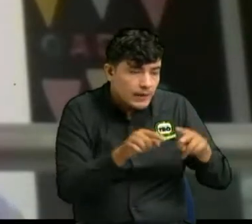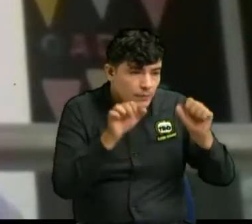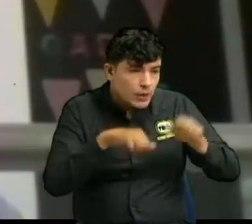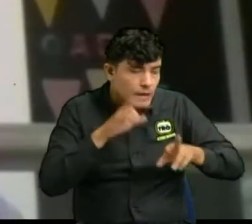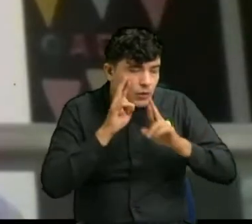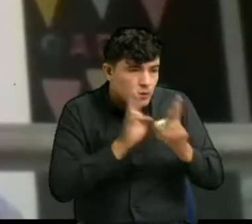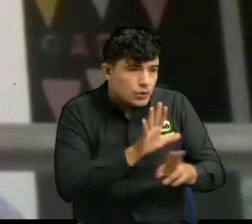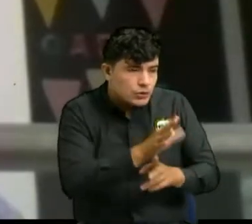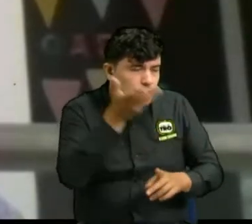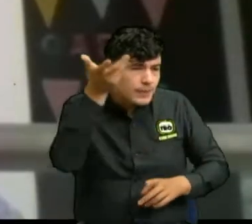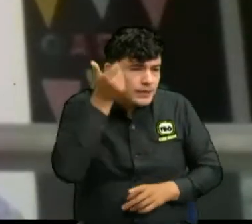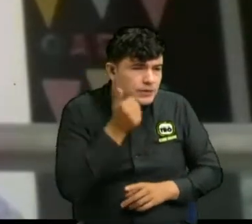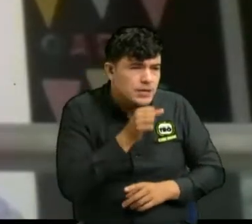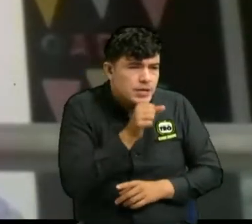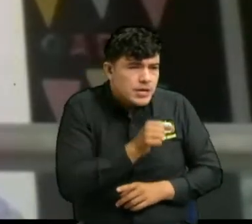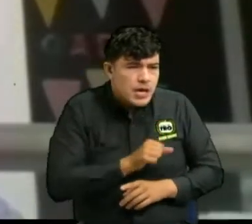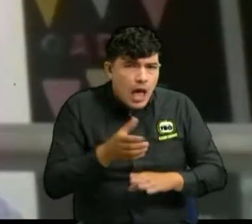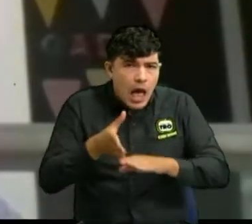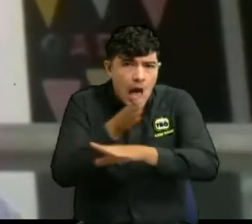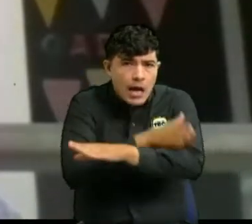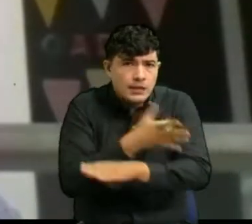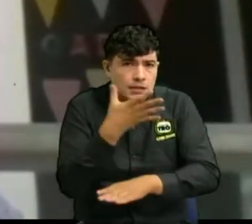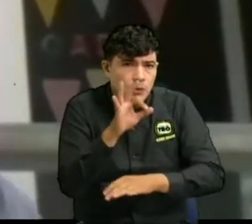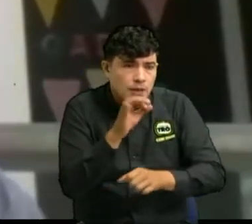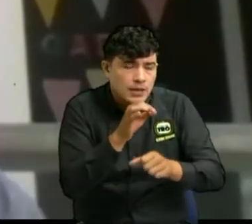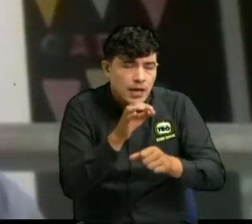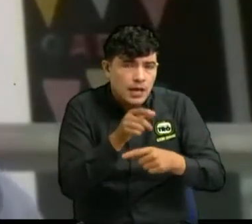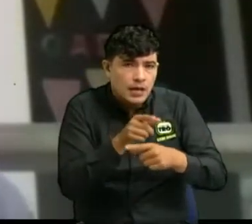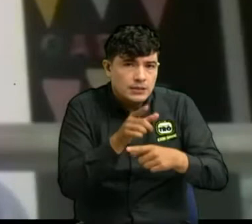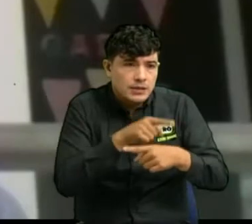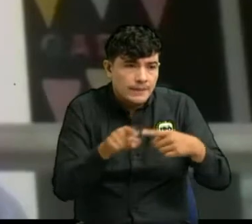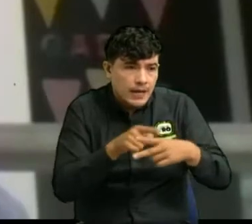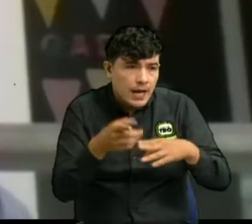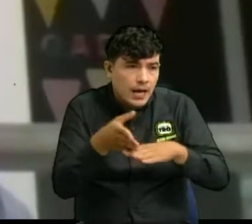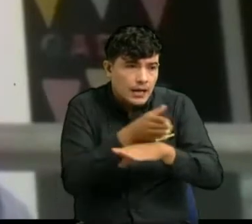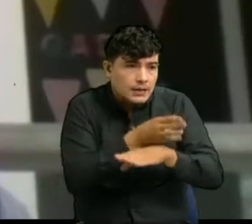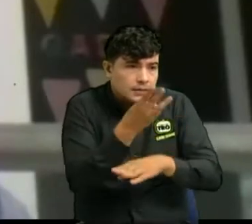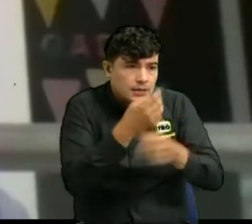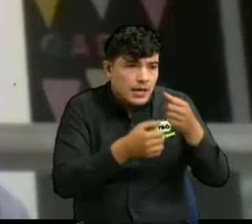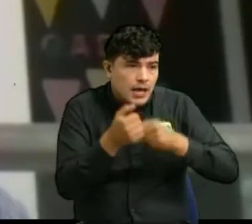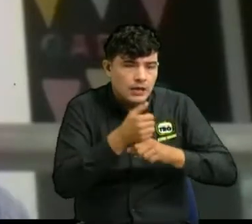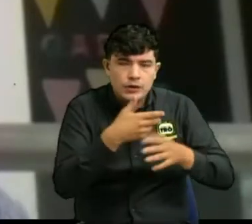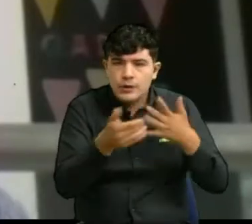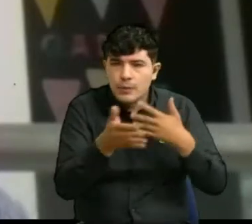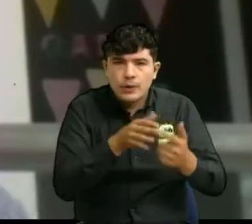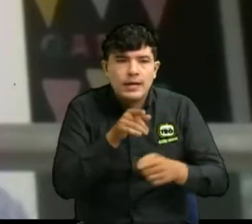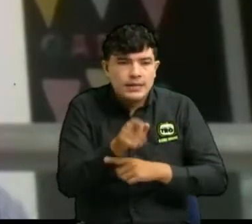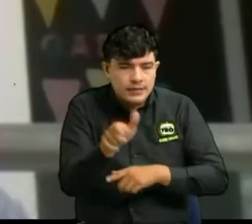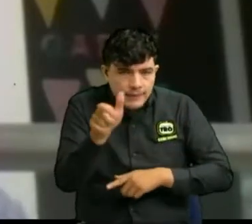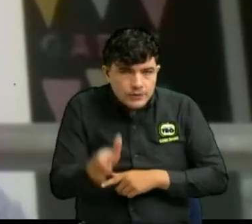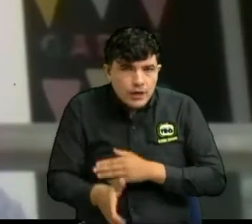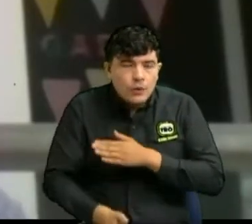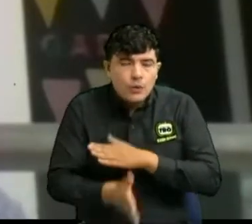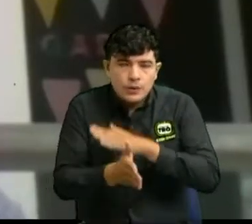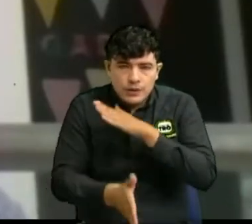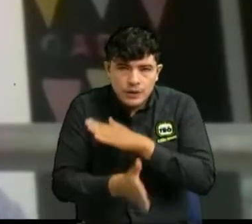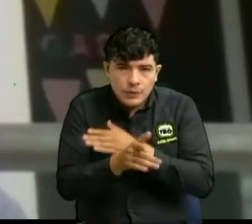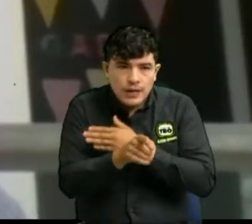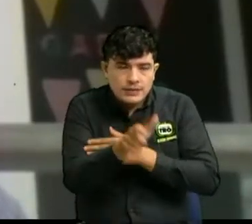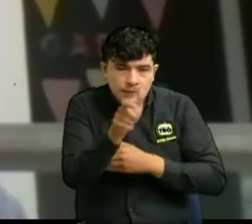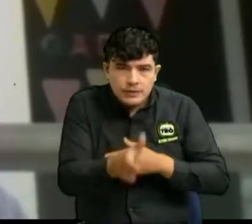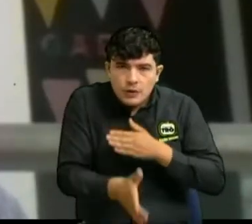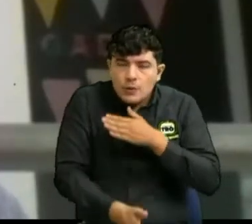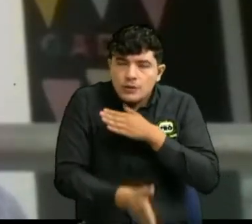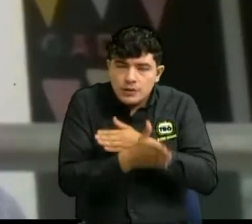vejez, así no acredite 50 semanas en los 3 años inmediatamente anteriores, deja causada la pensión de sobrevivientes en un